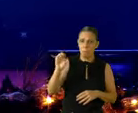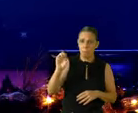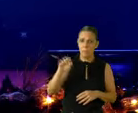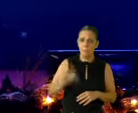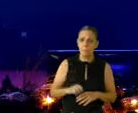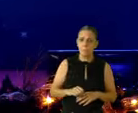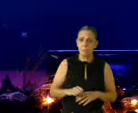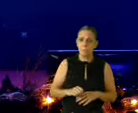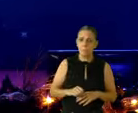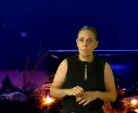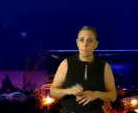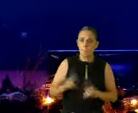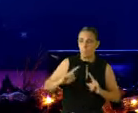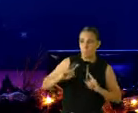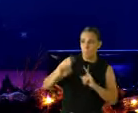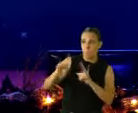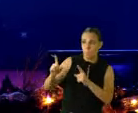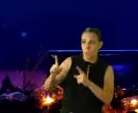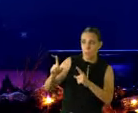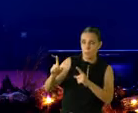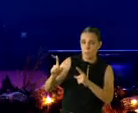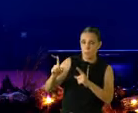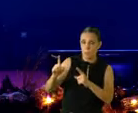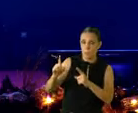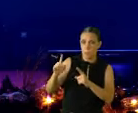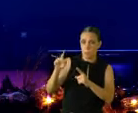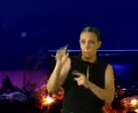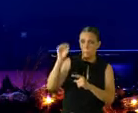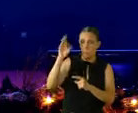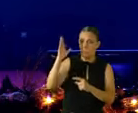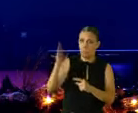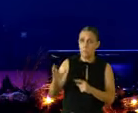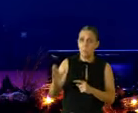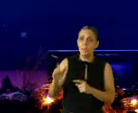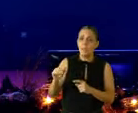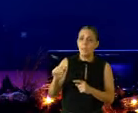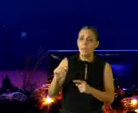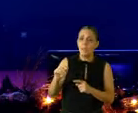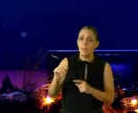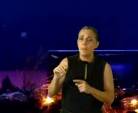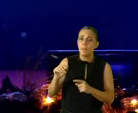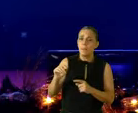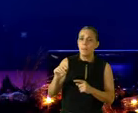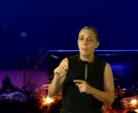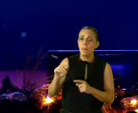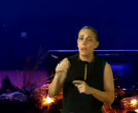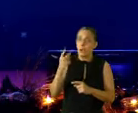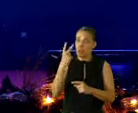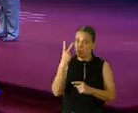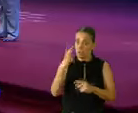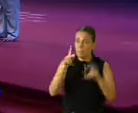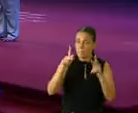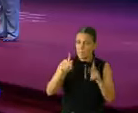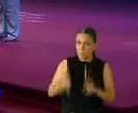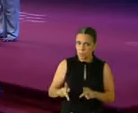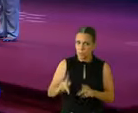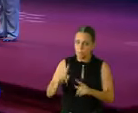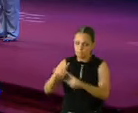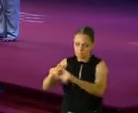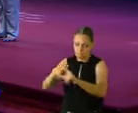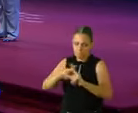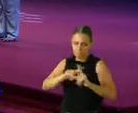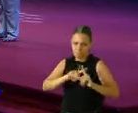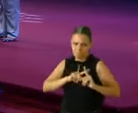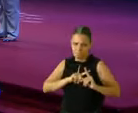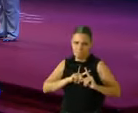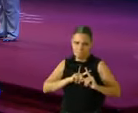la iglesia en las calles, y uno de ellos era pastor. Así que fue un tiempo hermoso para el ministerio. Mire ahí,